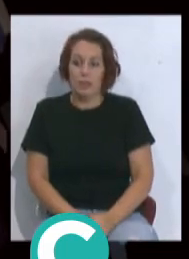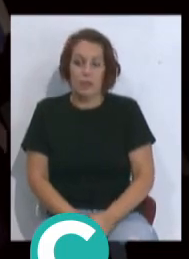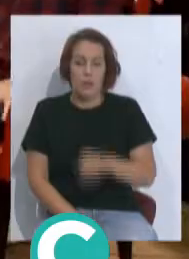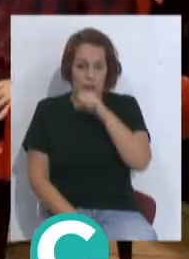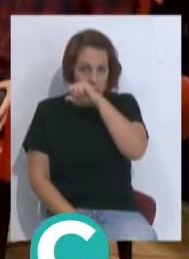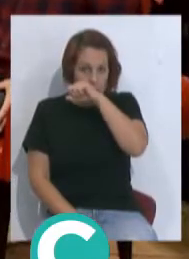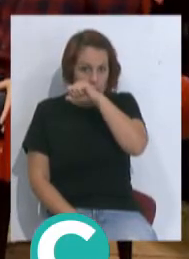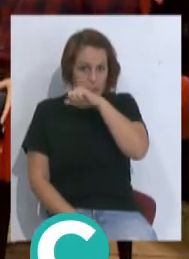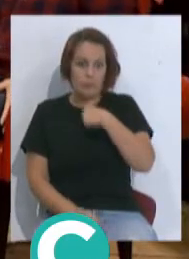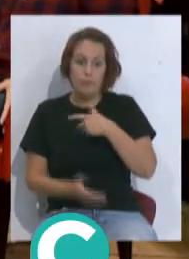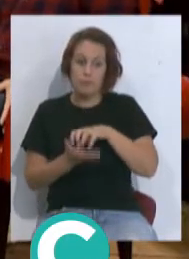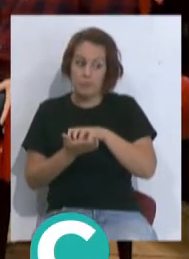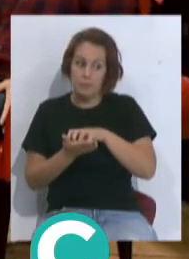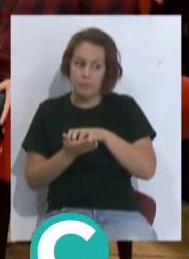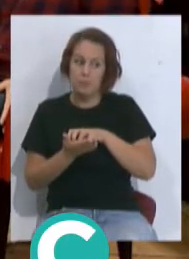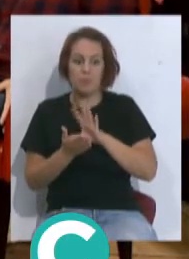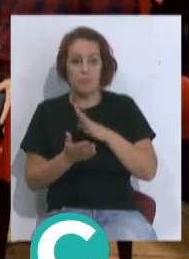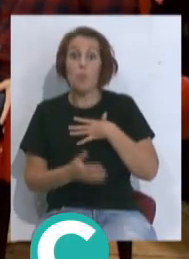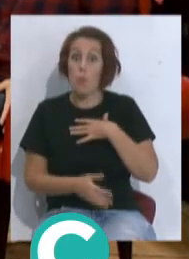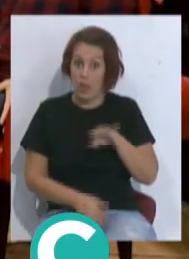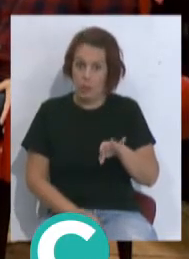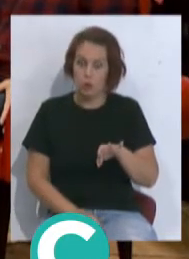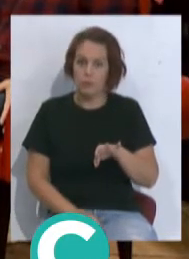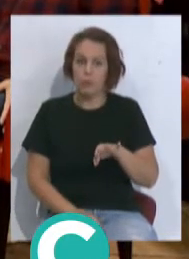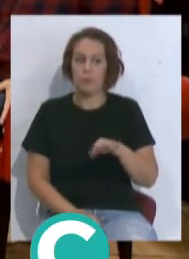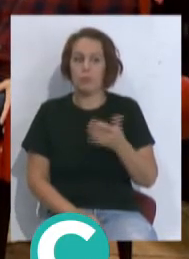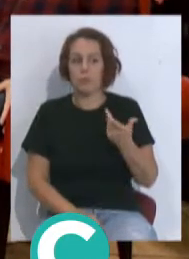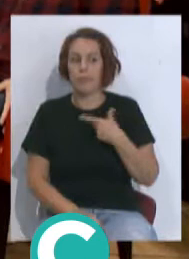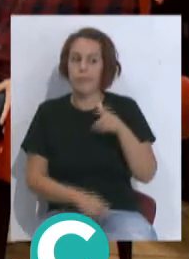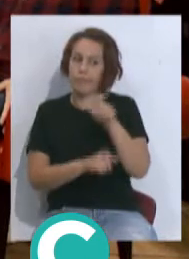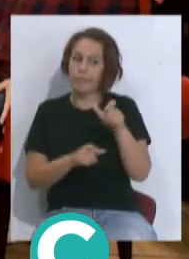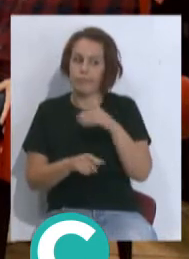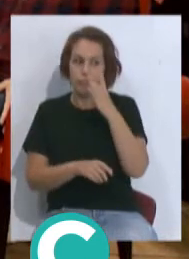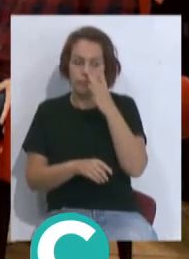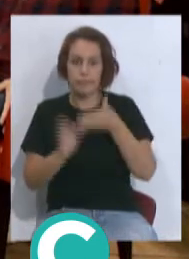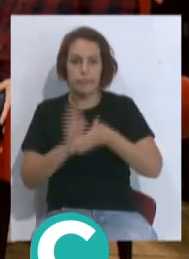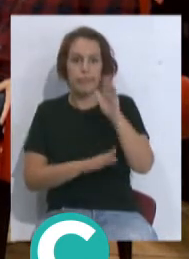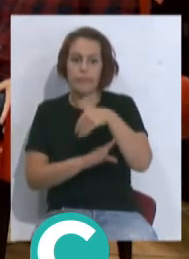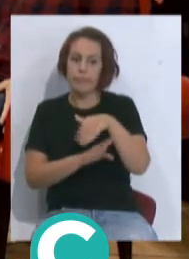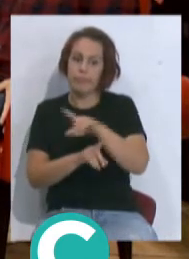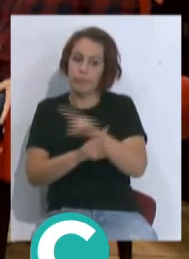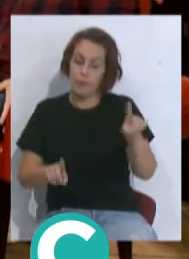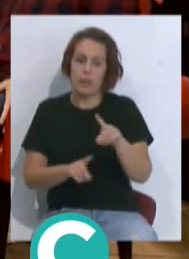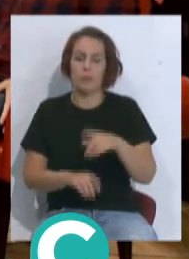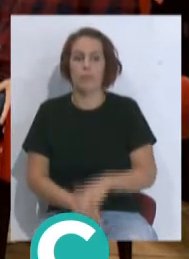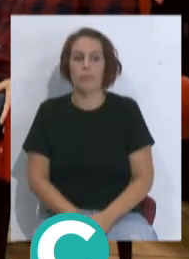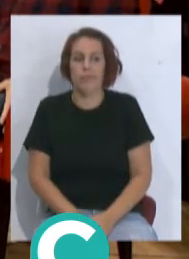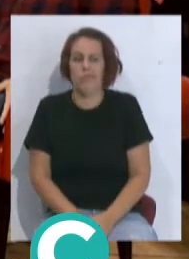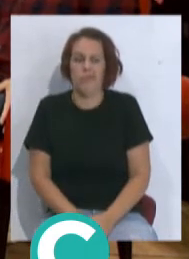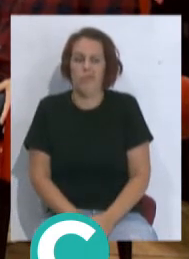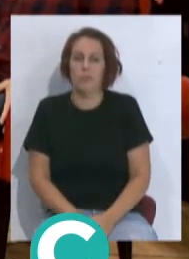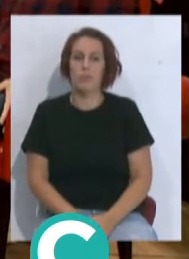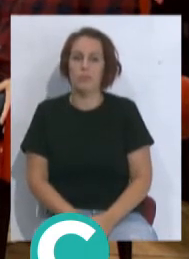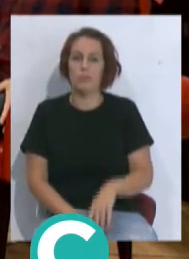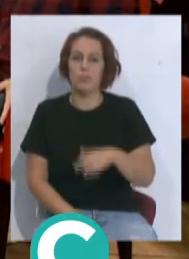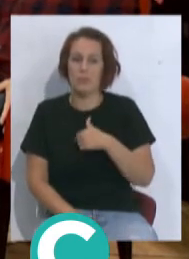yo dudo que el ayuntamiento de Quiche, además de Podemos, impida a los carnavaleros salir a la calle con restricción. Es que nos llevaría